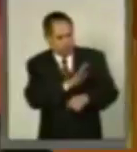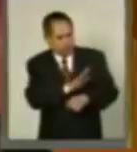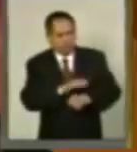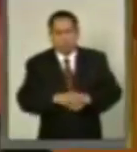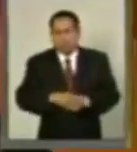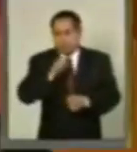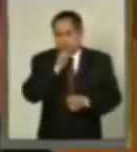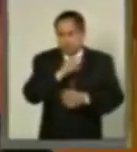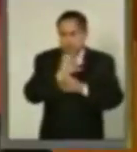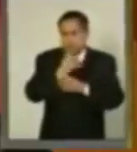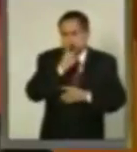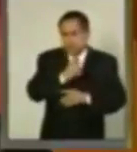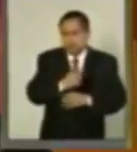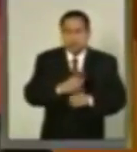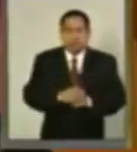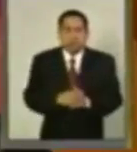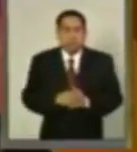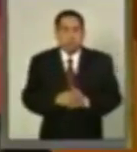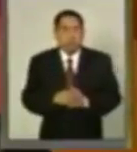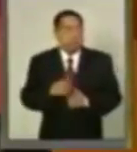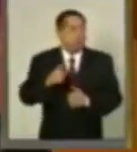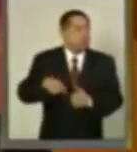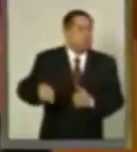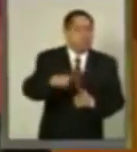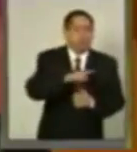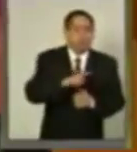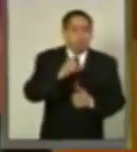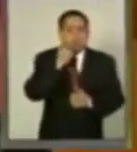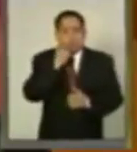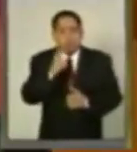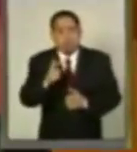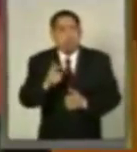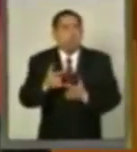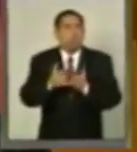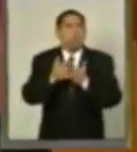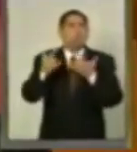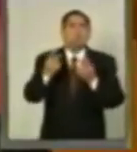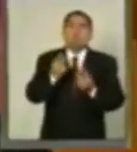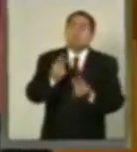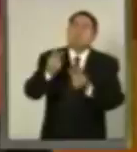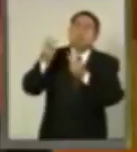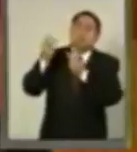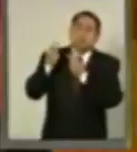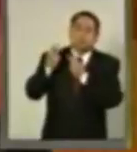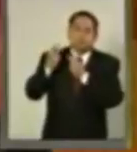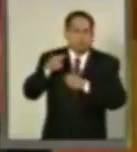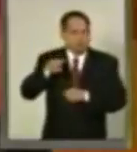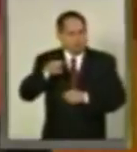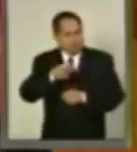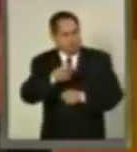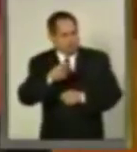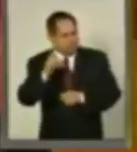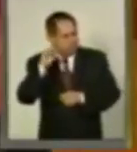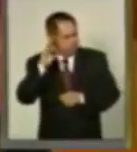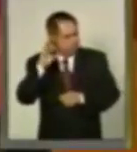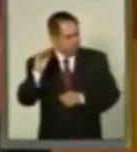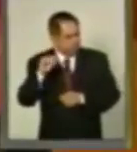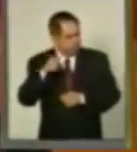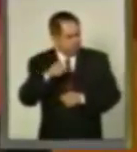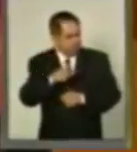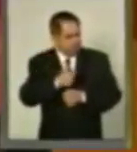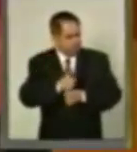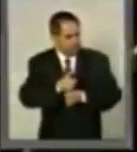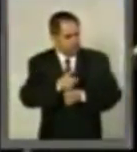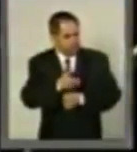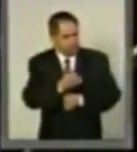también dijo que para los que no quieren oír la historia, en su sordera llevan su